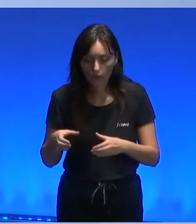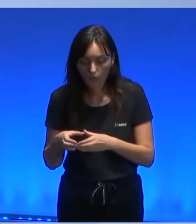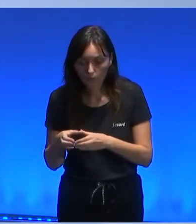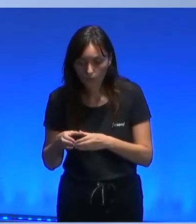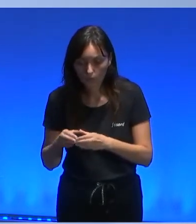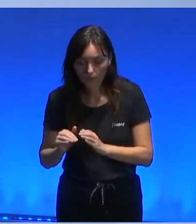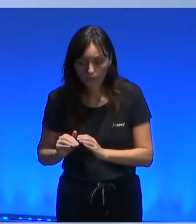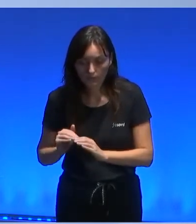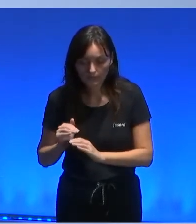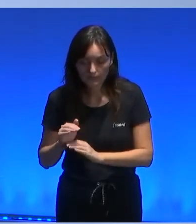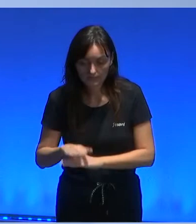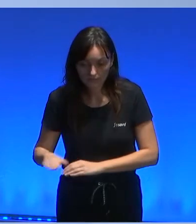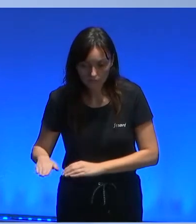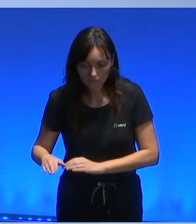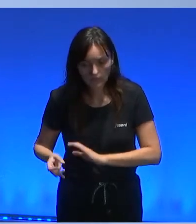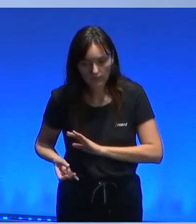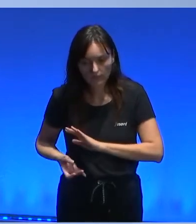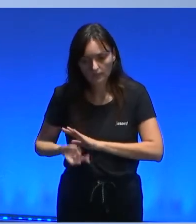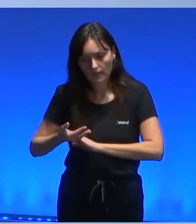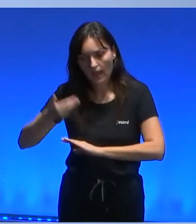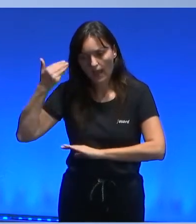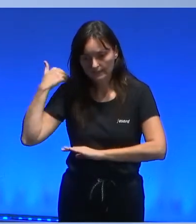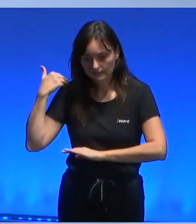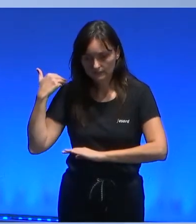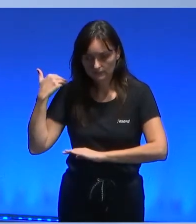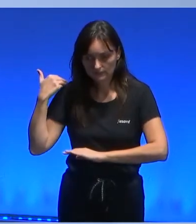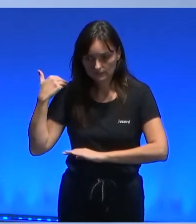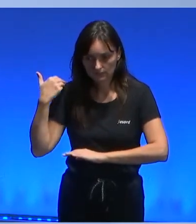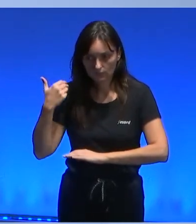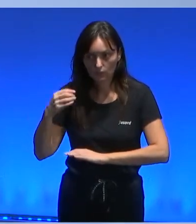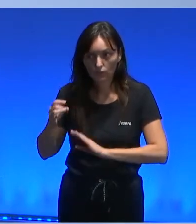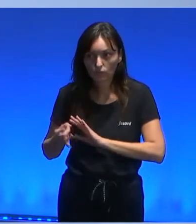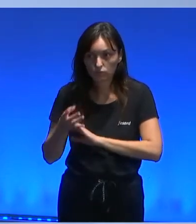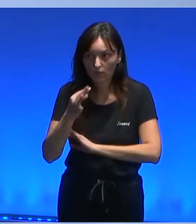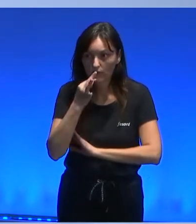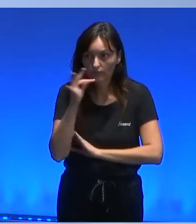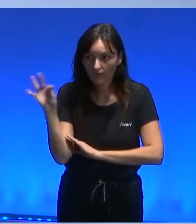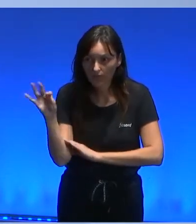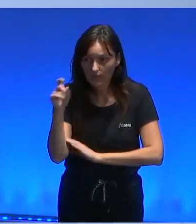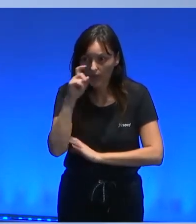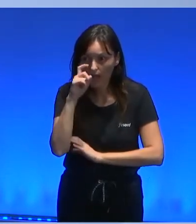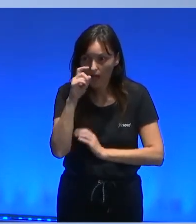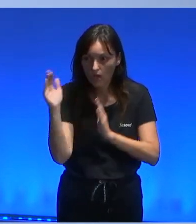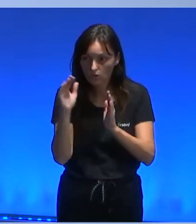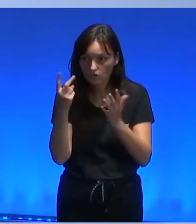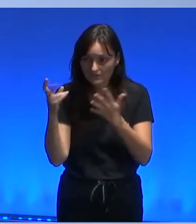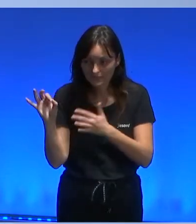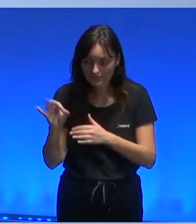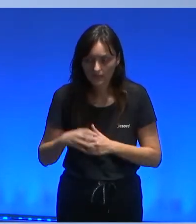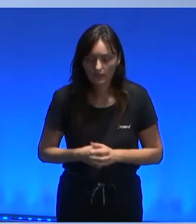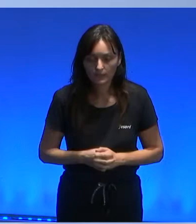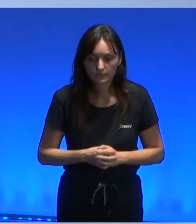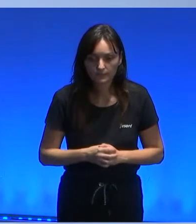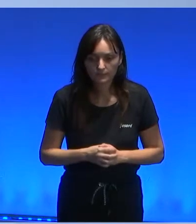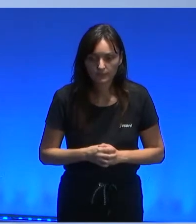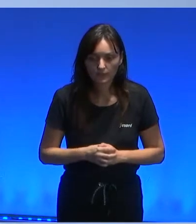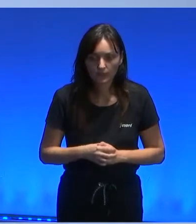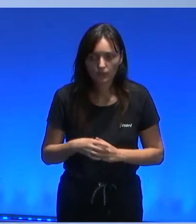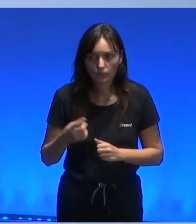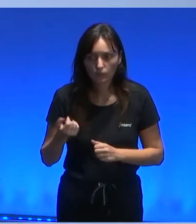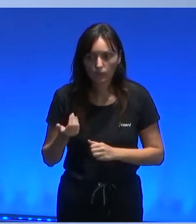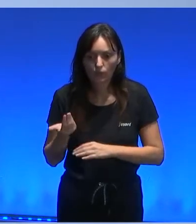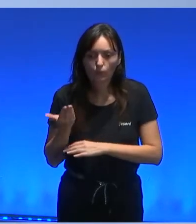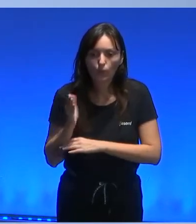nacieron antes de nuestra propuesta. Nacieron en Francia, creo, en los años 70, como